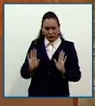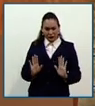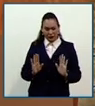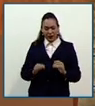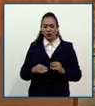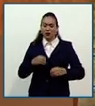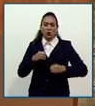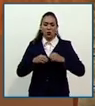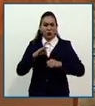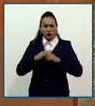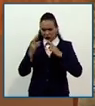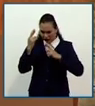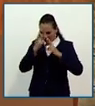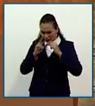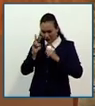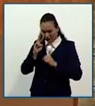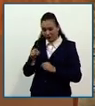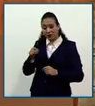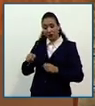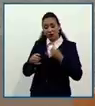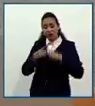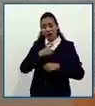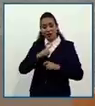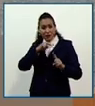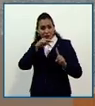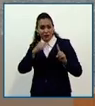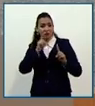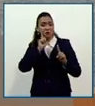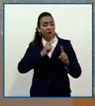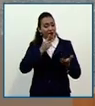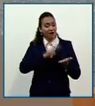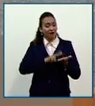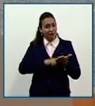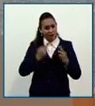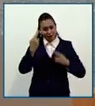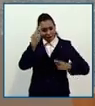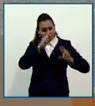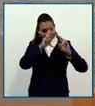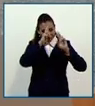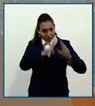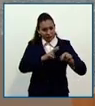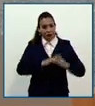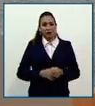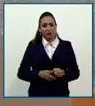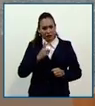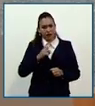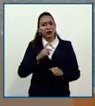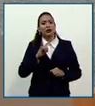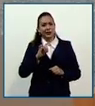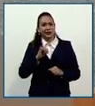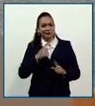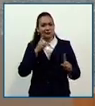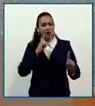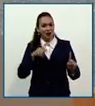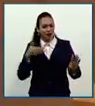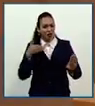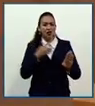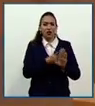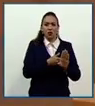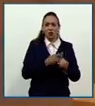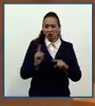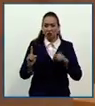probatoria y omitió juzgar con perspectiva de género, por lo que tuvo que ser acreditada la violencia denunciada y dio